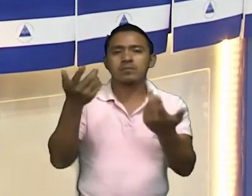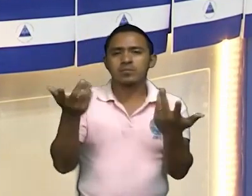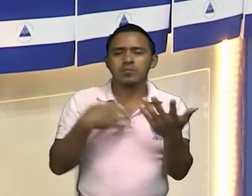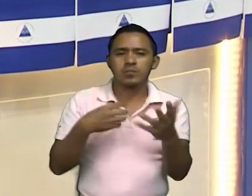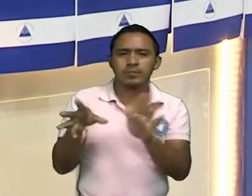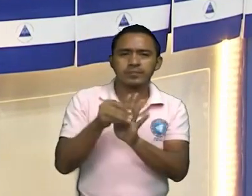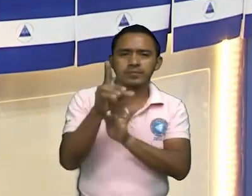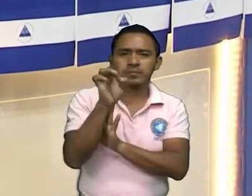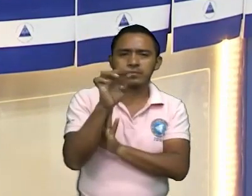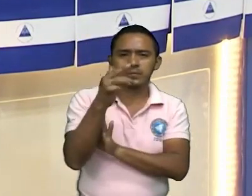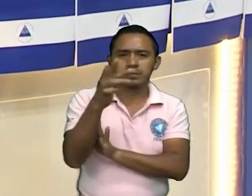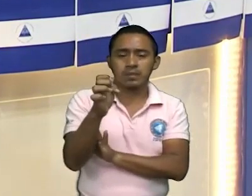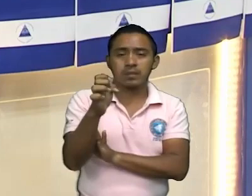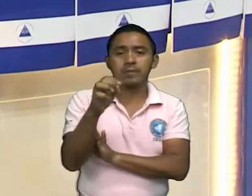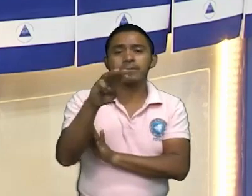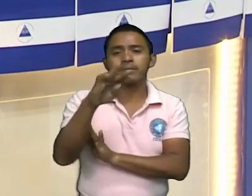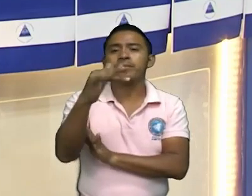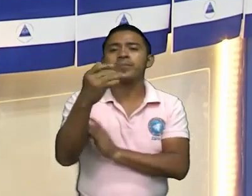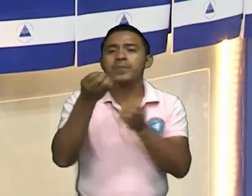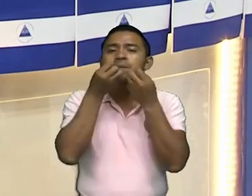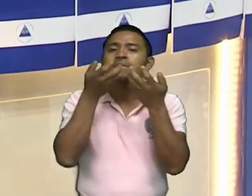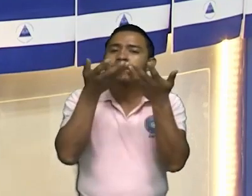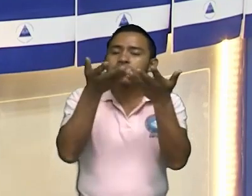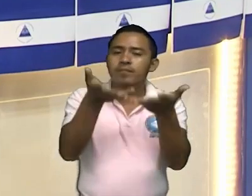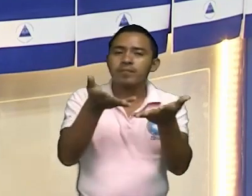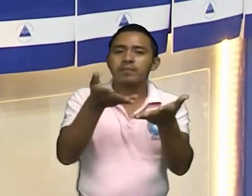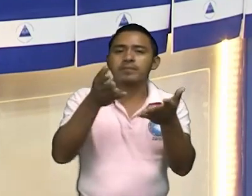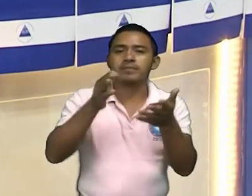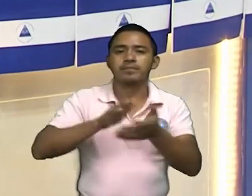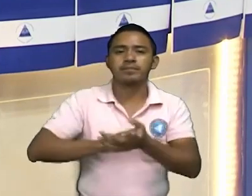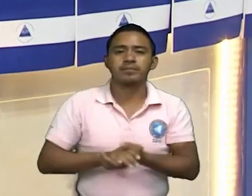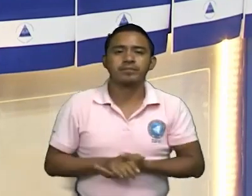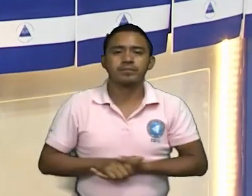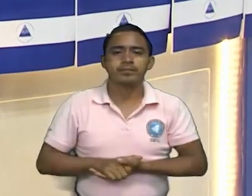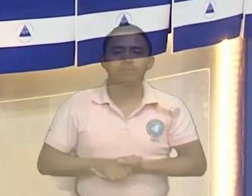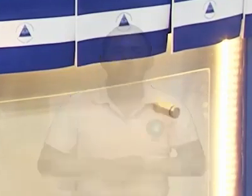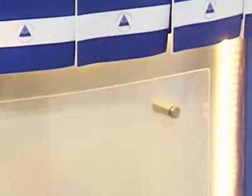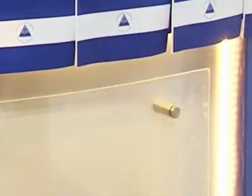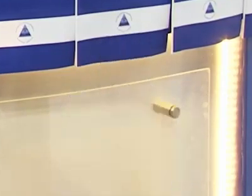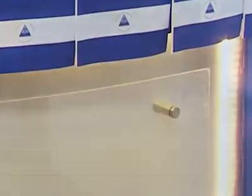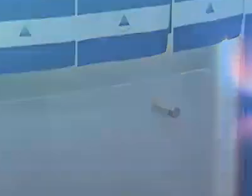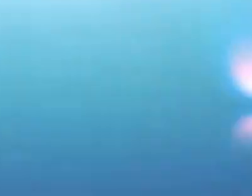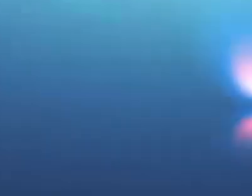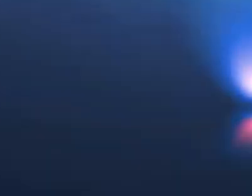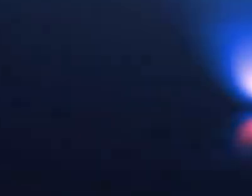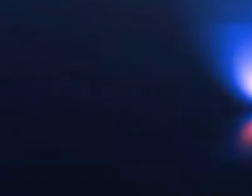otras enfermedades. Miguel Carranza Mena nos informa en el siguiente reporte.